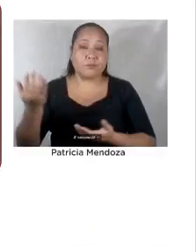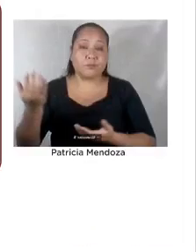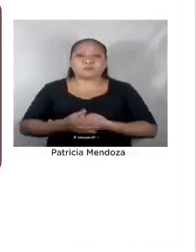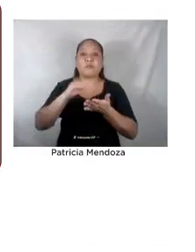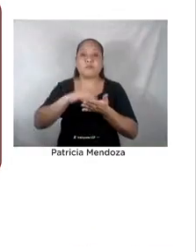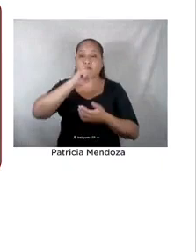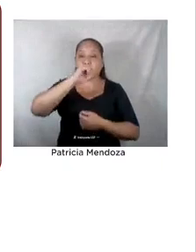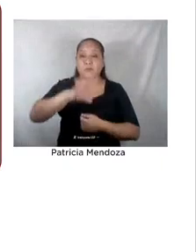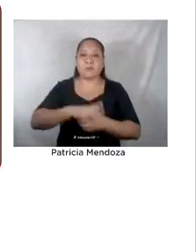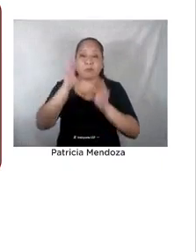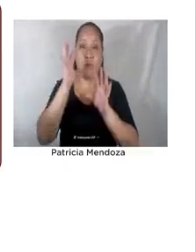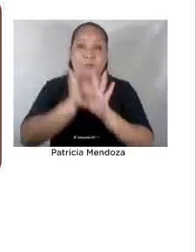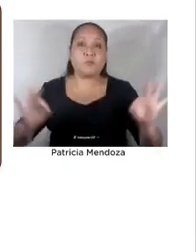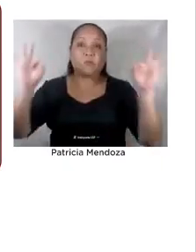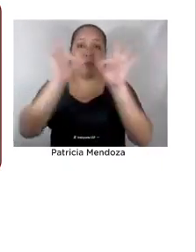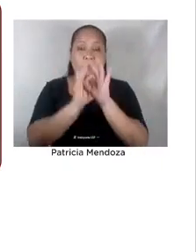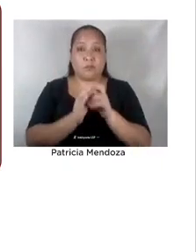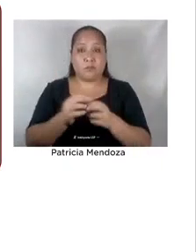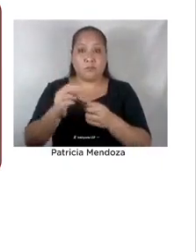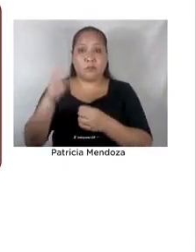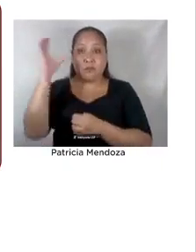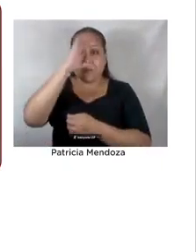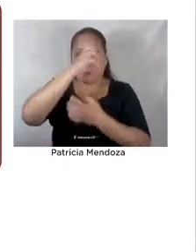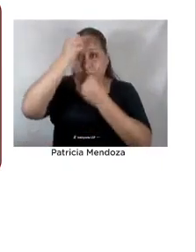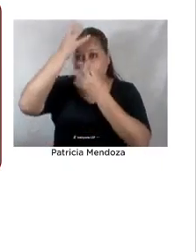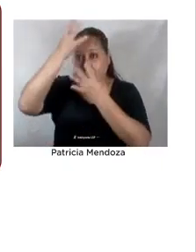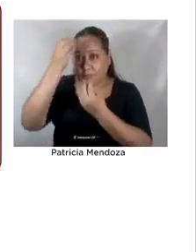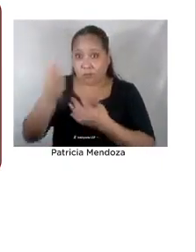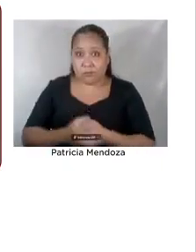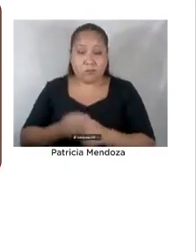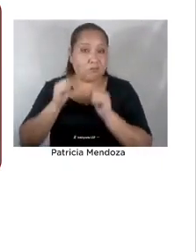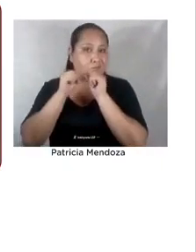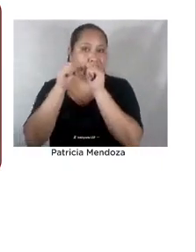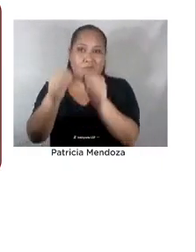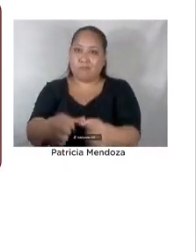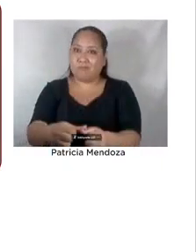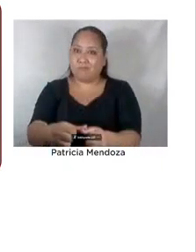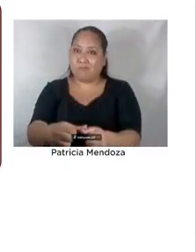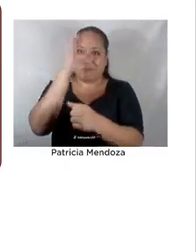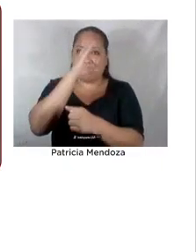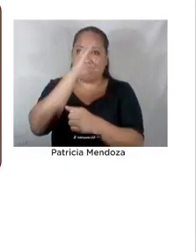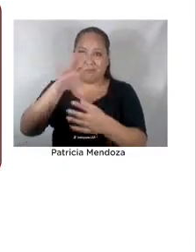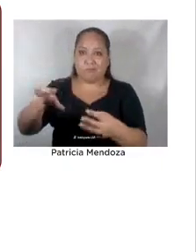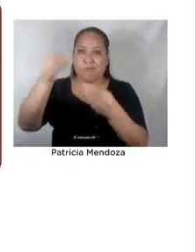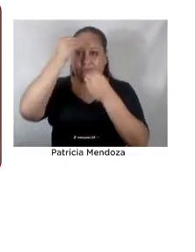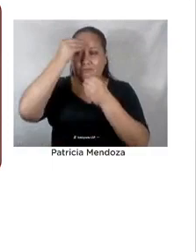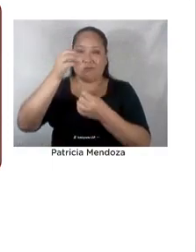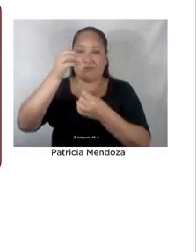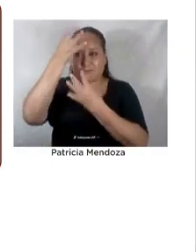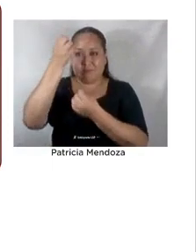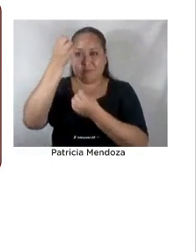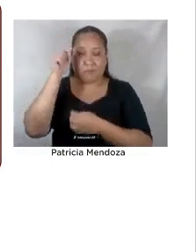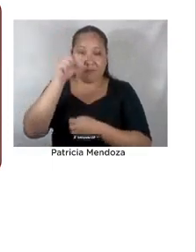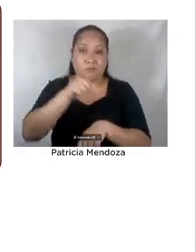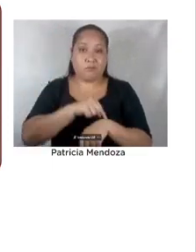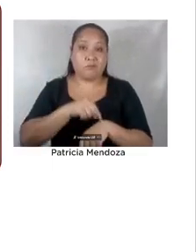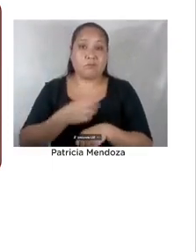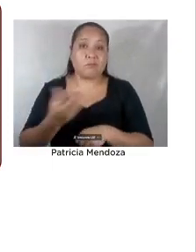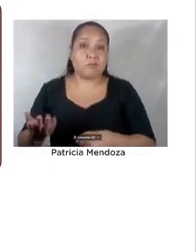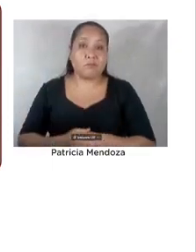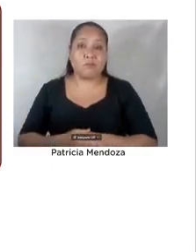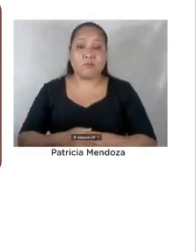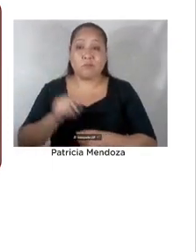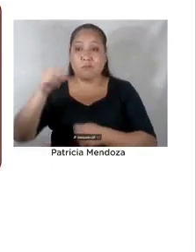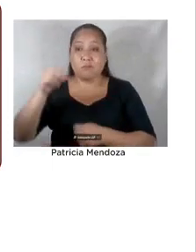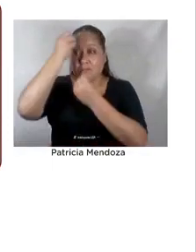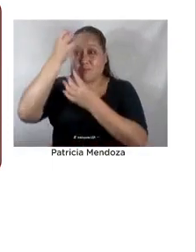Ratificar la importancia de estar informados permanentemente. Creo que en este contexto donde la